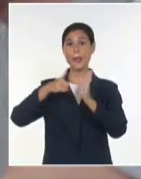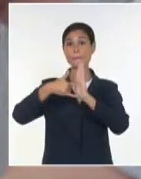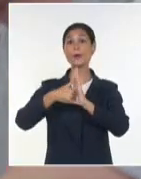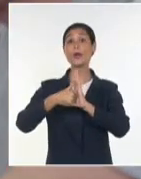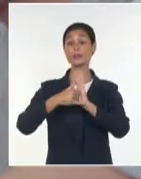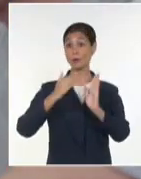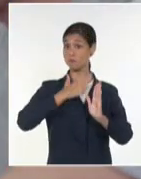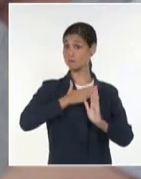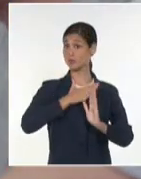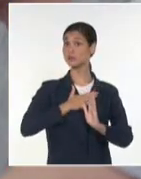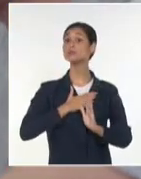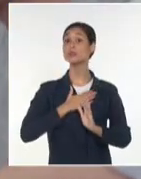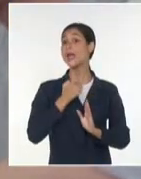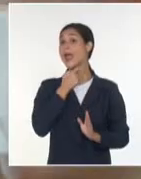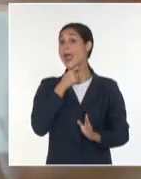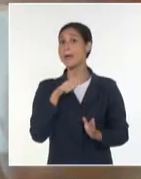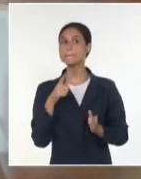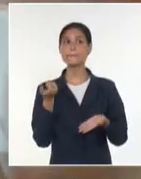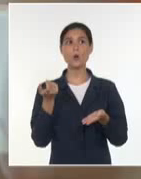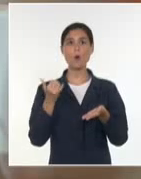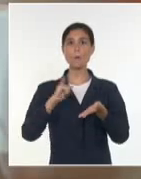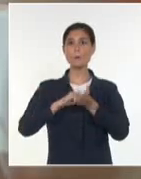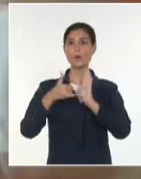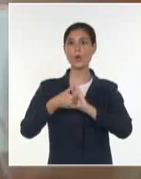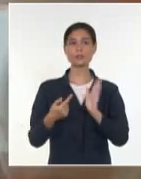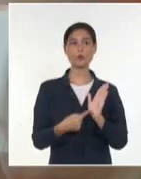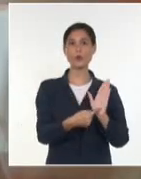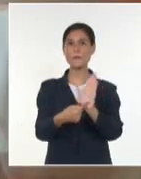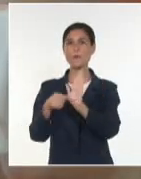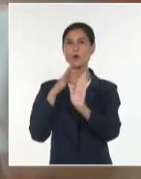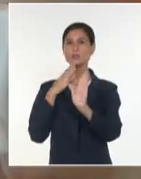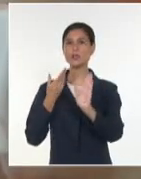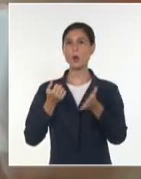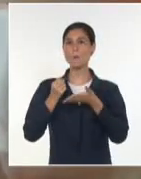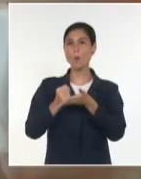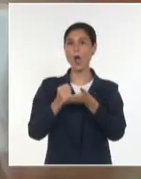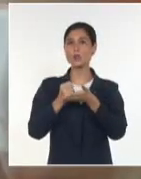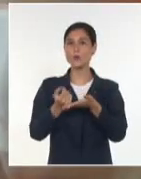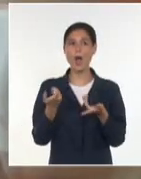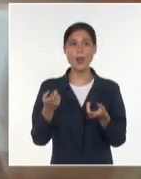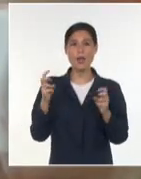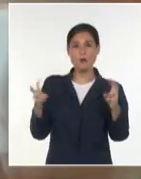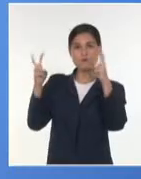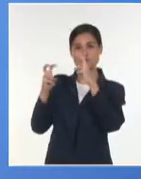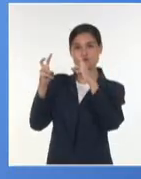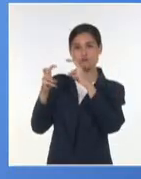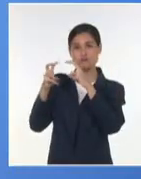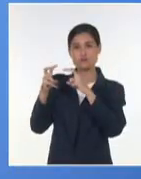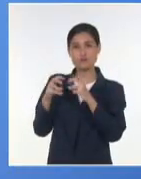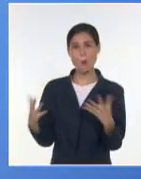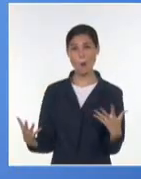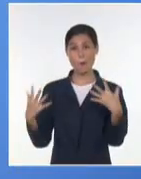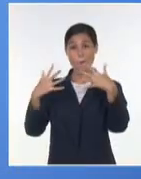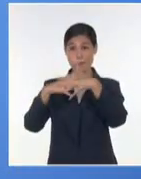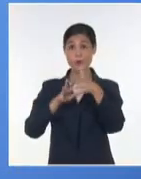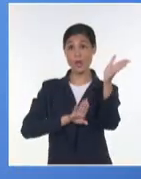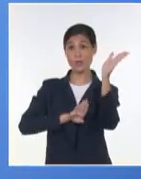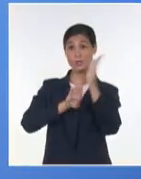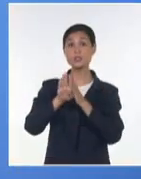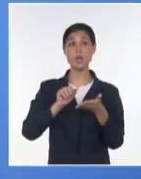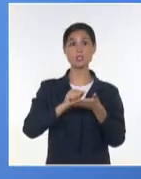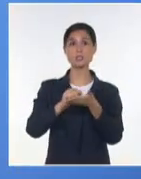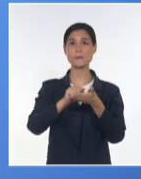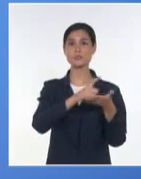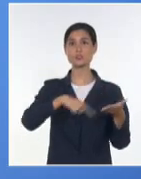proyectos que sean capaces de resolver problemas a ciclo cerrado donde la investigación fundamental se articula con el desarrollo de proyectos y servicios que resuelvan